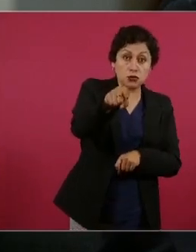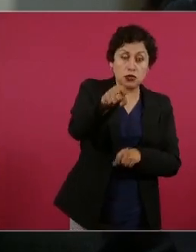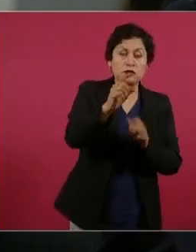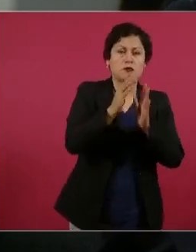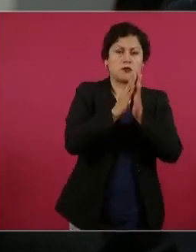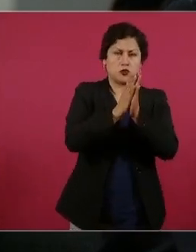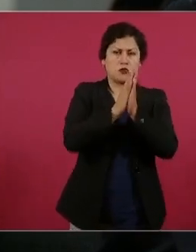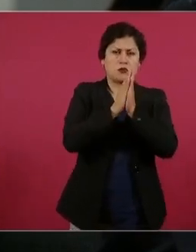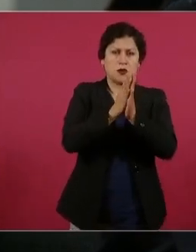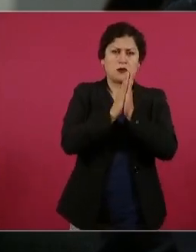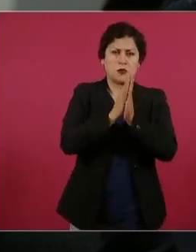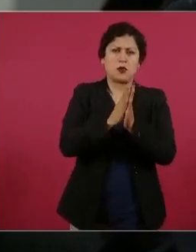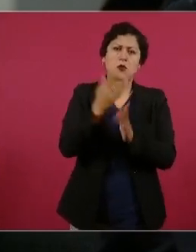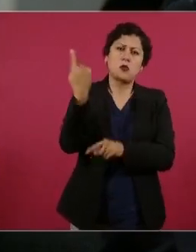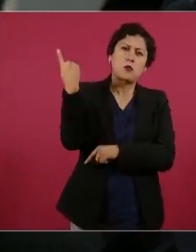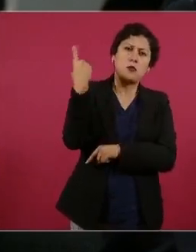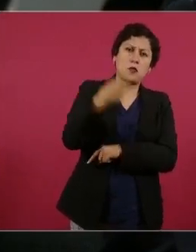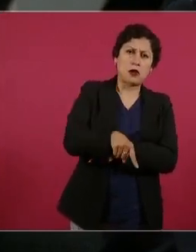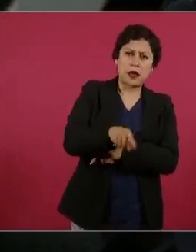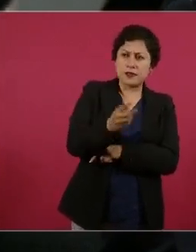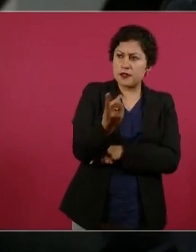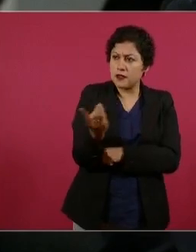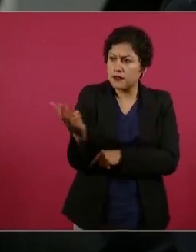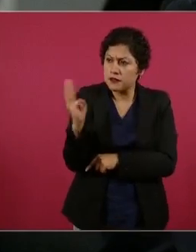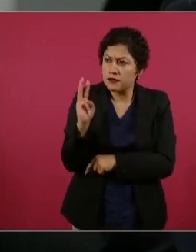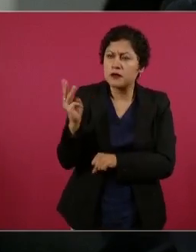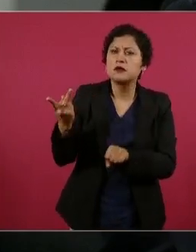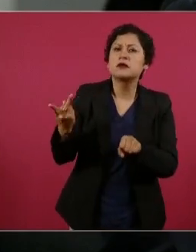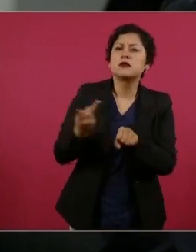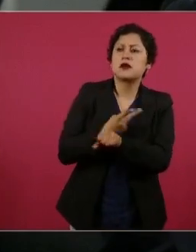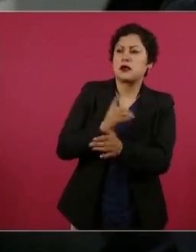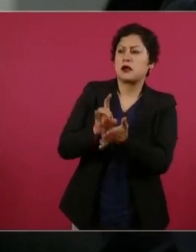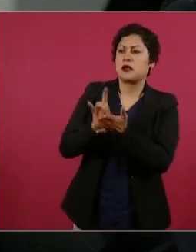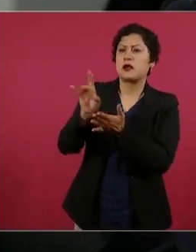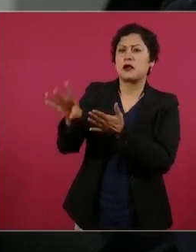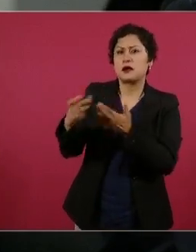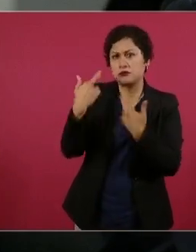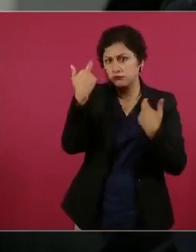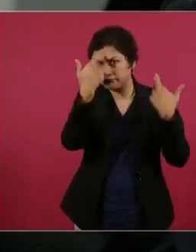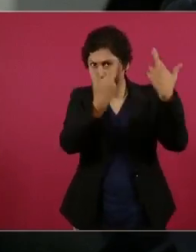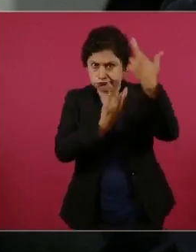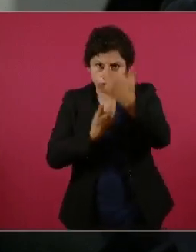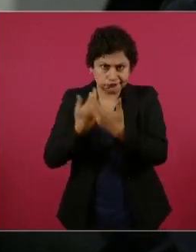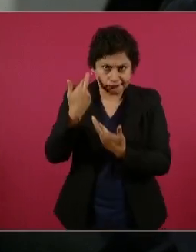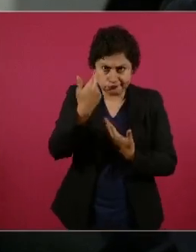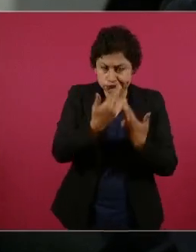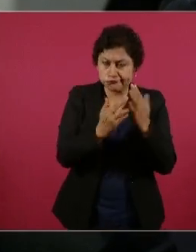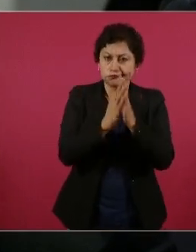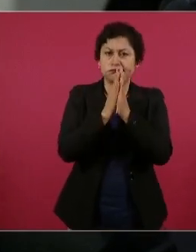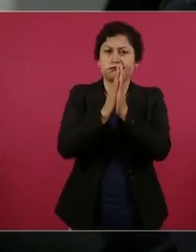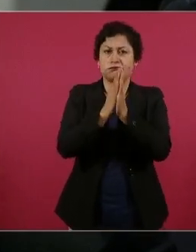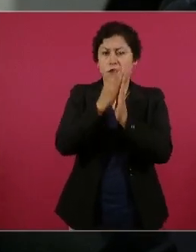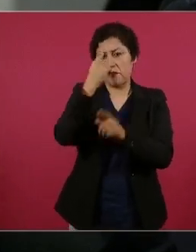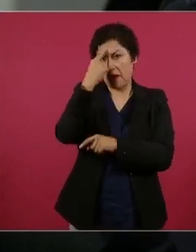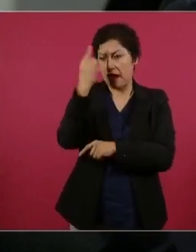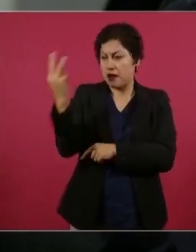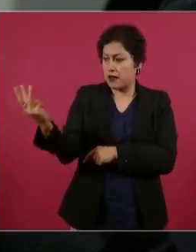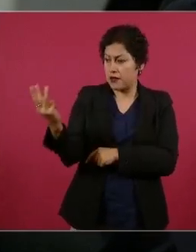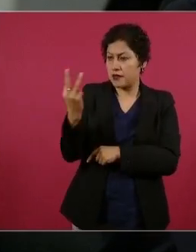la revisión de su caso o reintegrar a estos